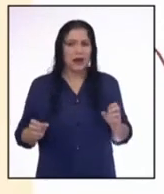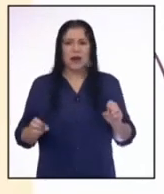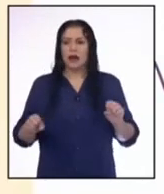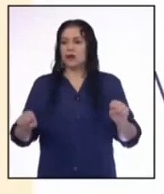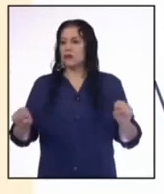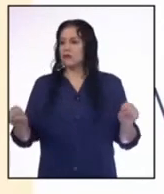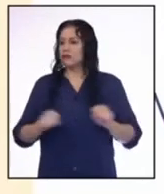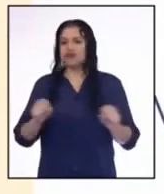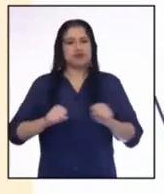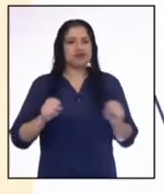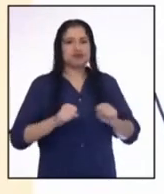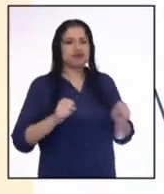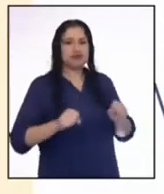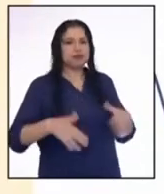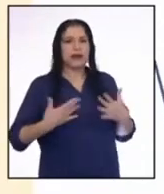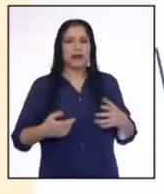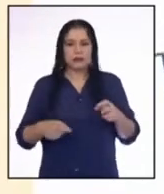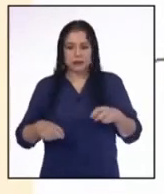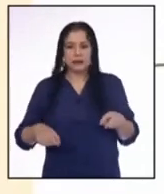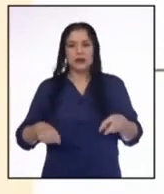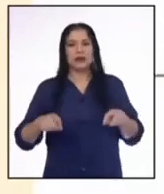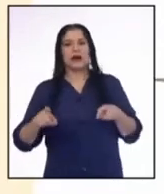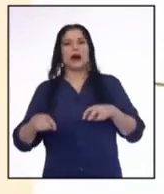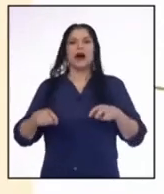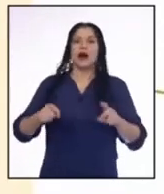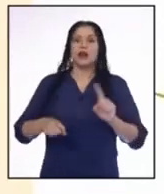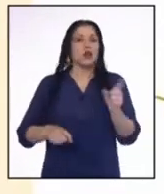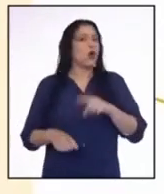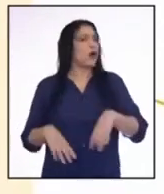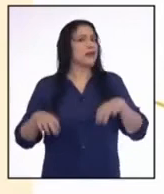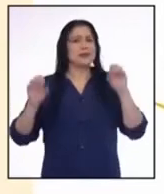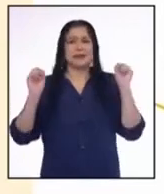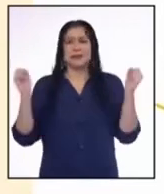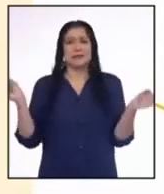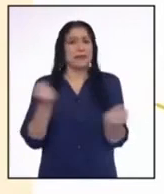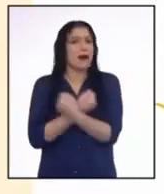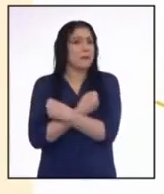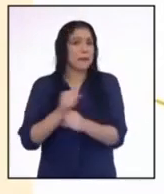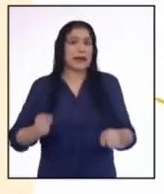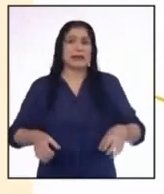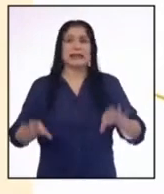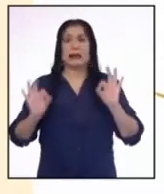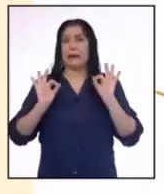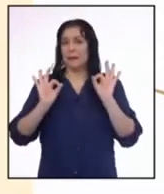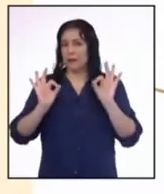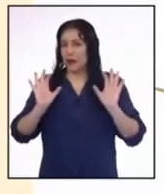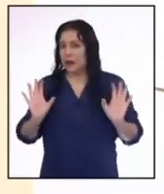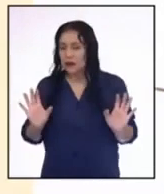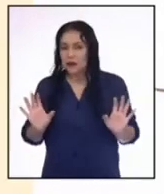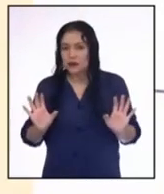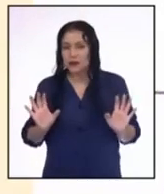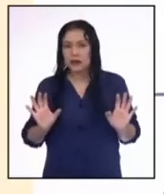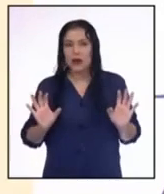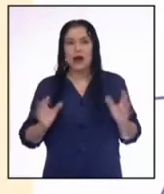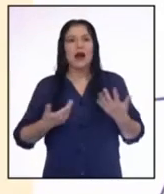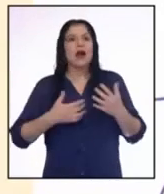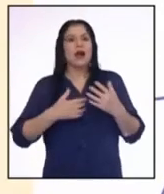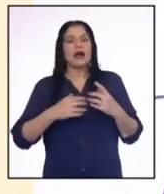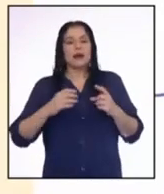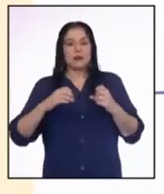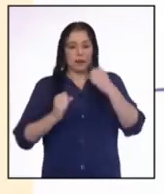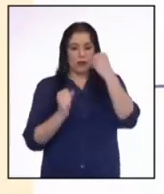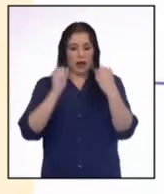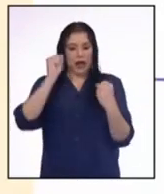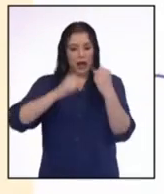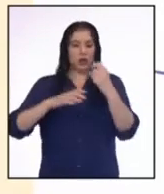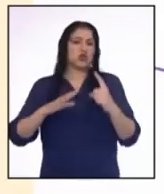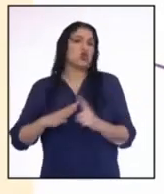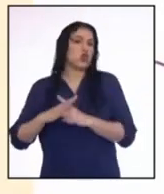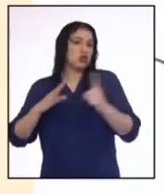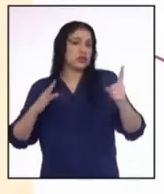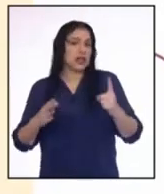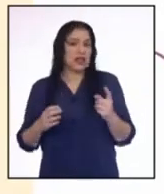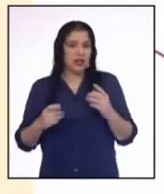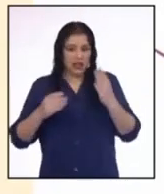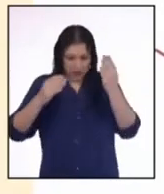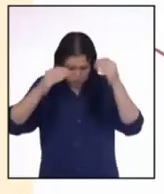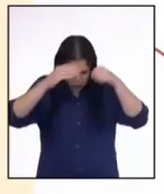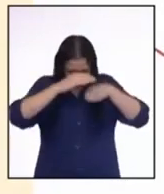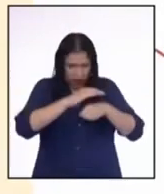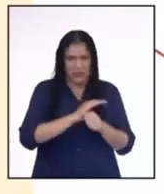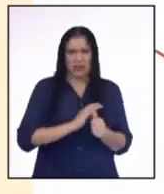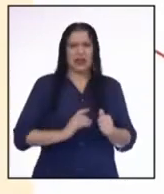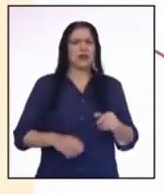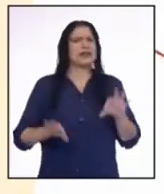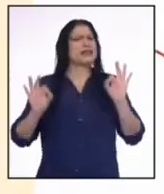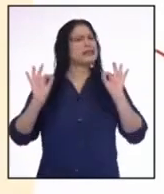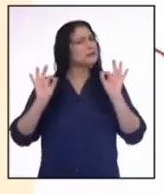Movimientos fuertes pueden hacer que moverse sea casi imposible y muy peligroso. Salir de su automóvil durante un terremoto y acostarse al lado